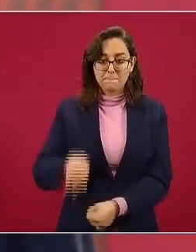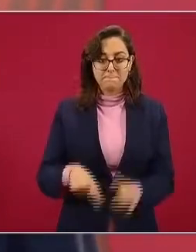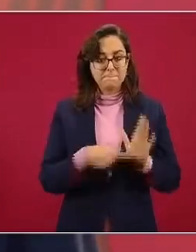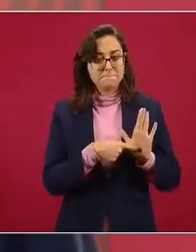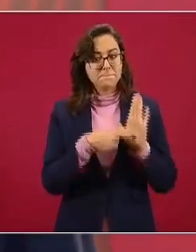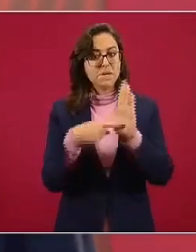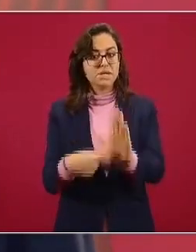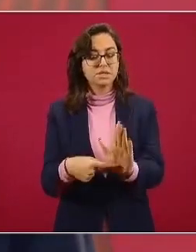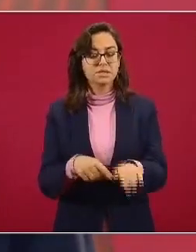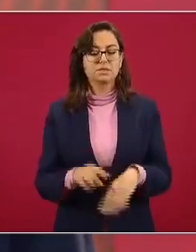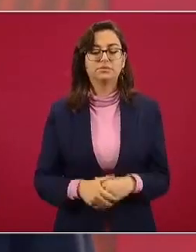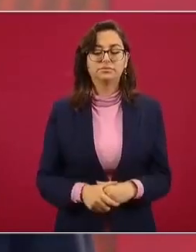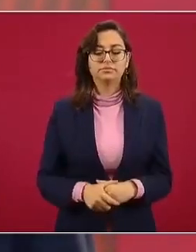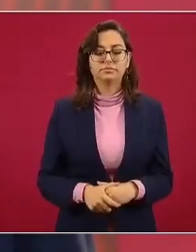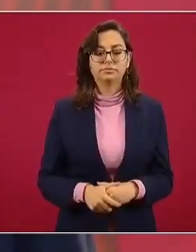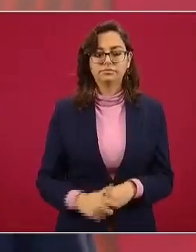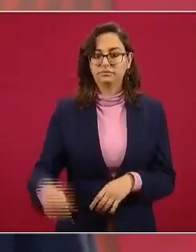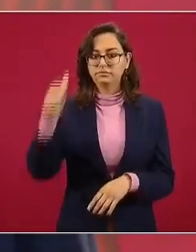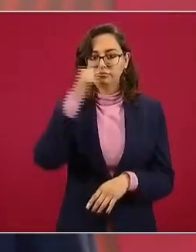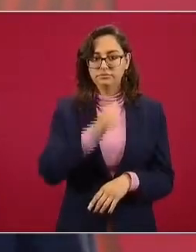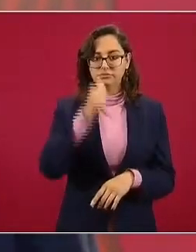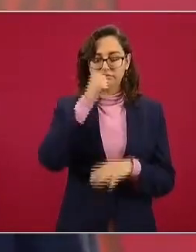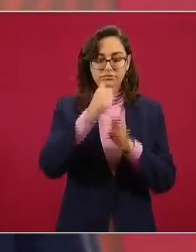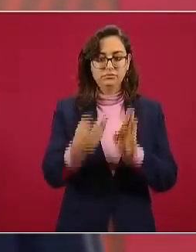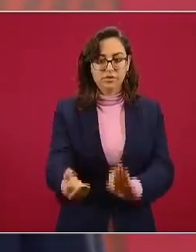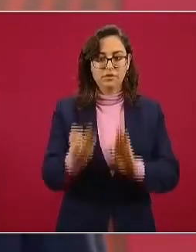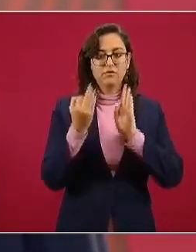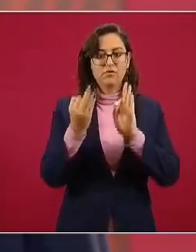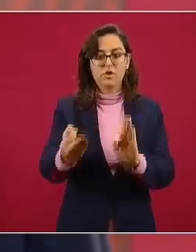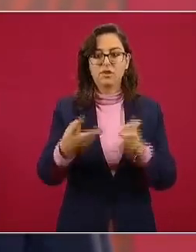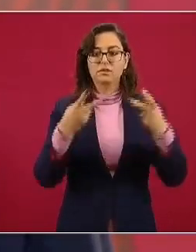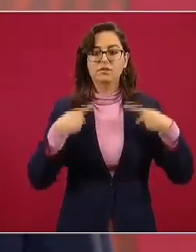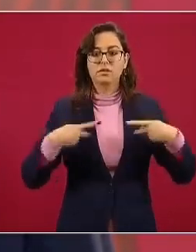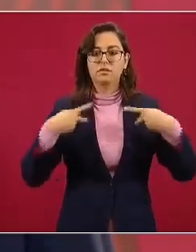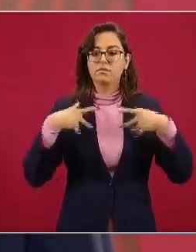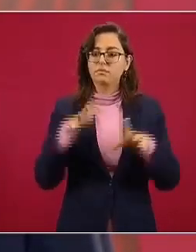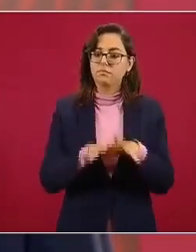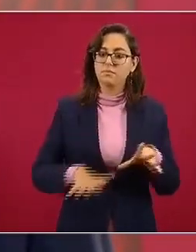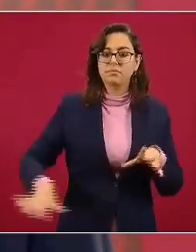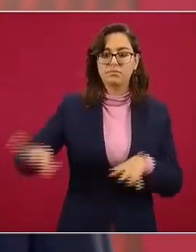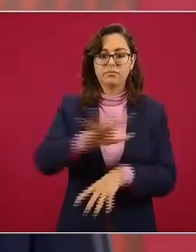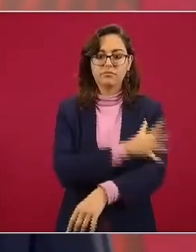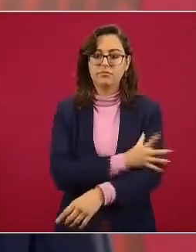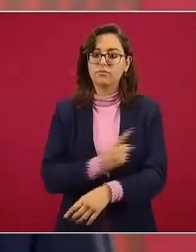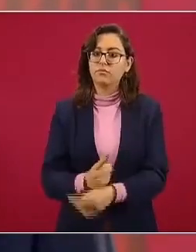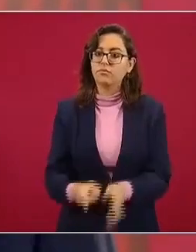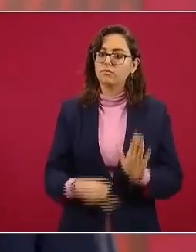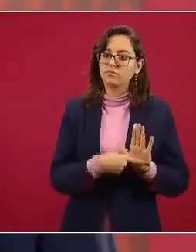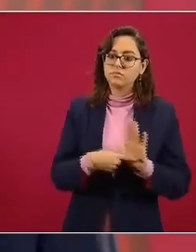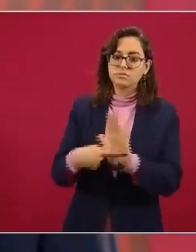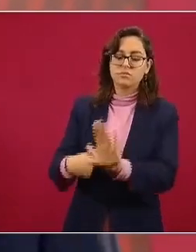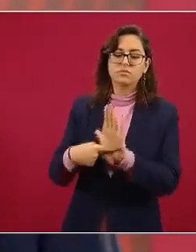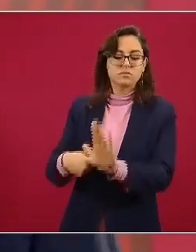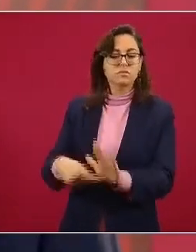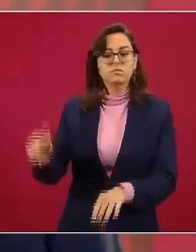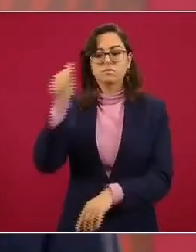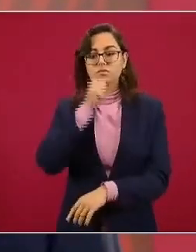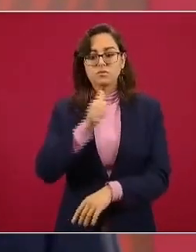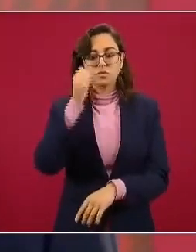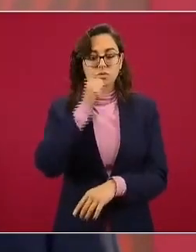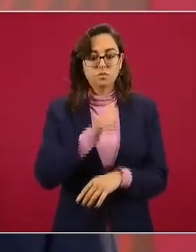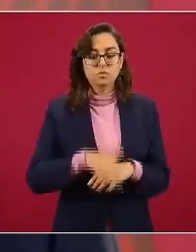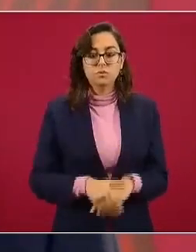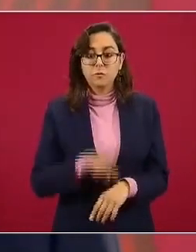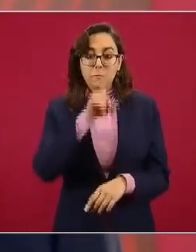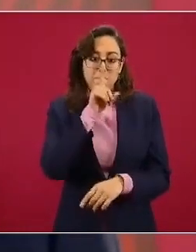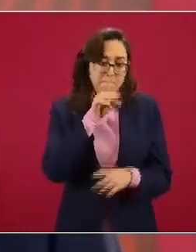y siempre de cara al pueblo, con transparencia. No hay acuerdos